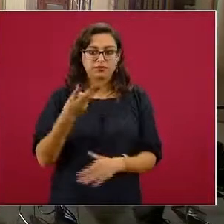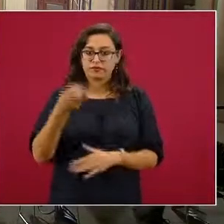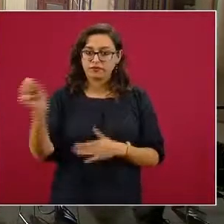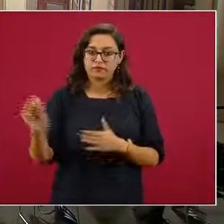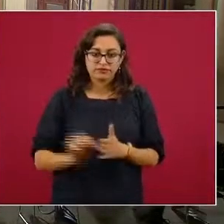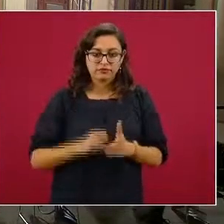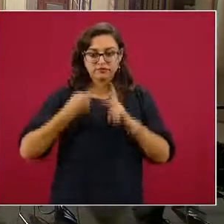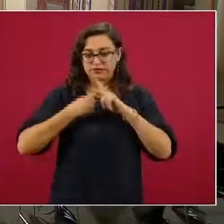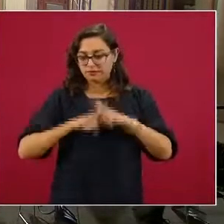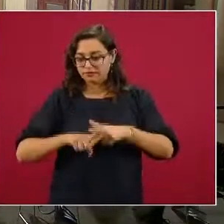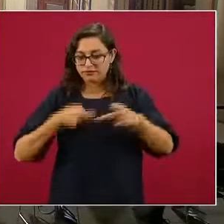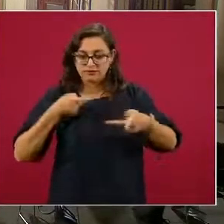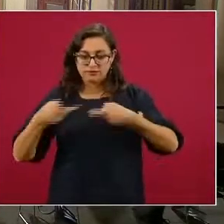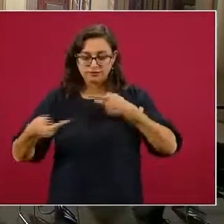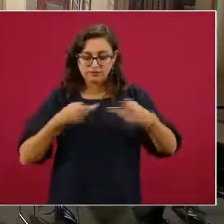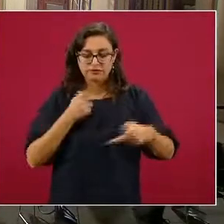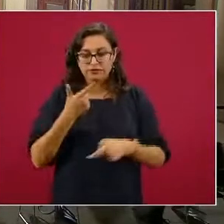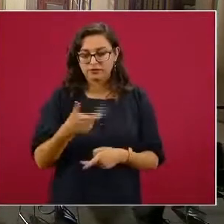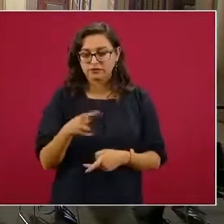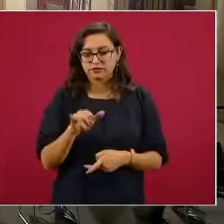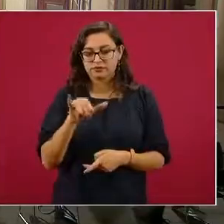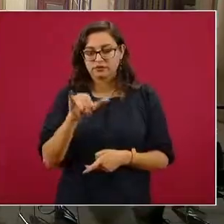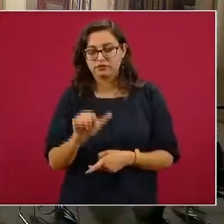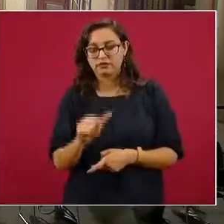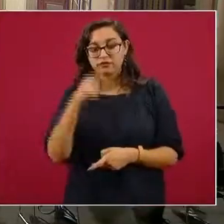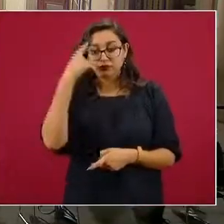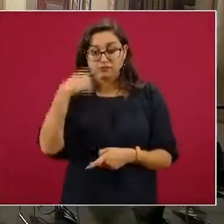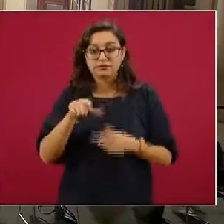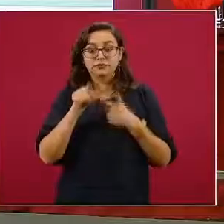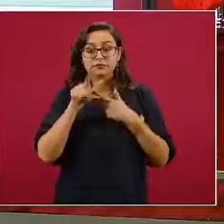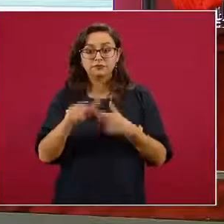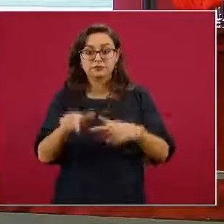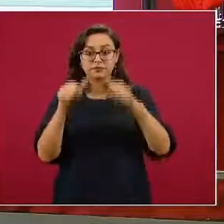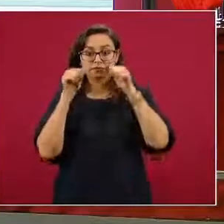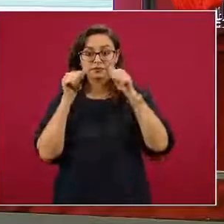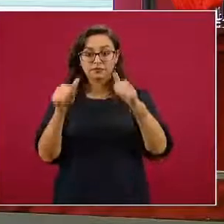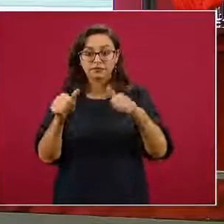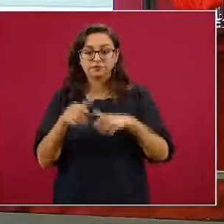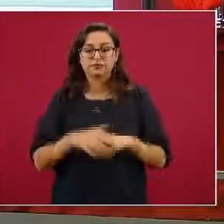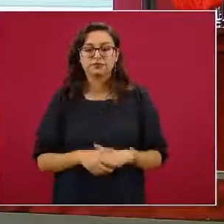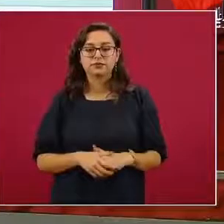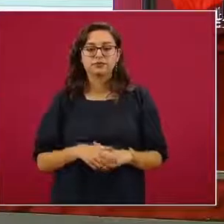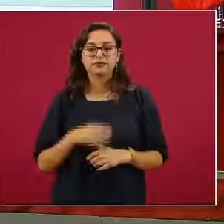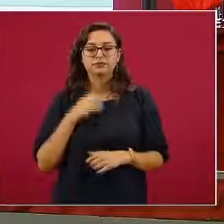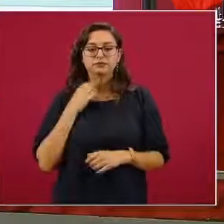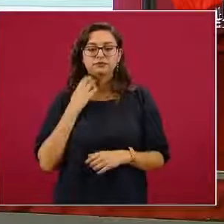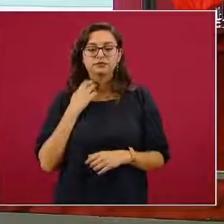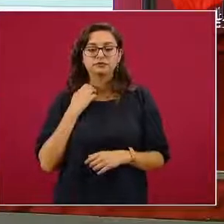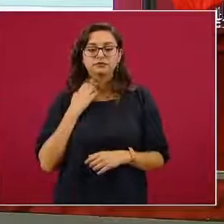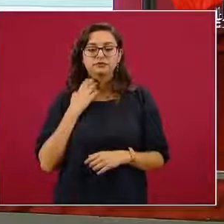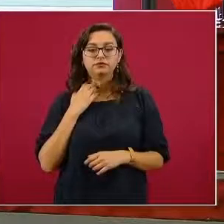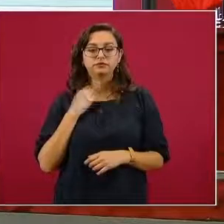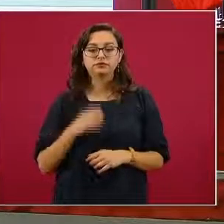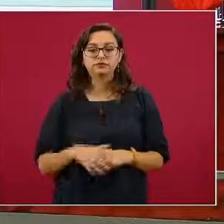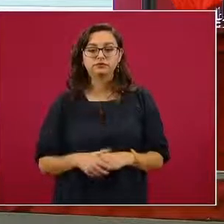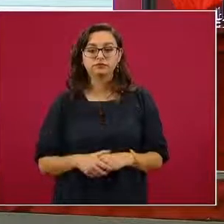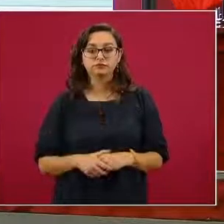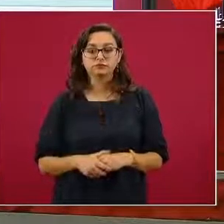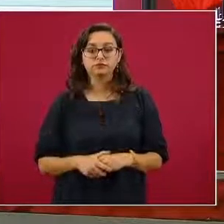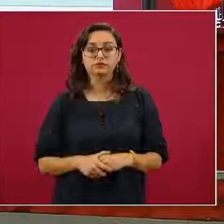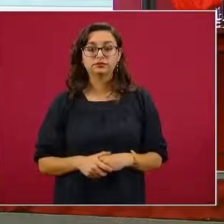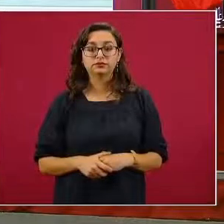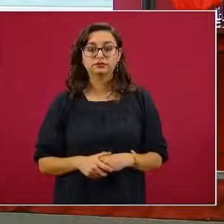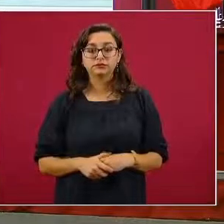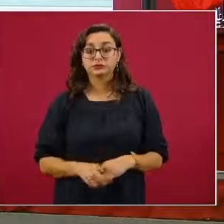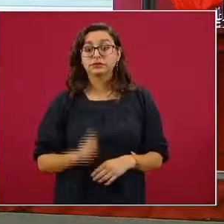con el desarrollo de las guías de continuidad de atención. Ahí está la mortalidad. En resumen, desde este